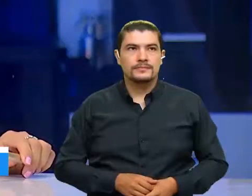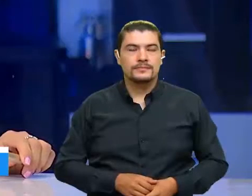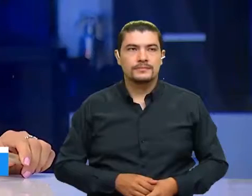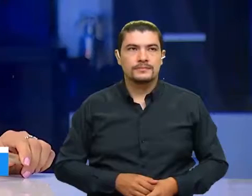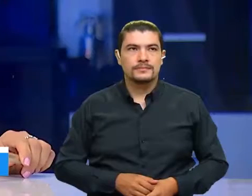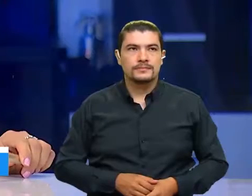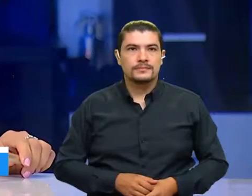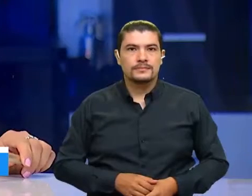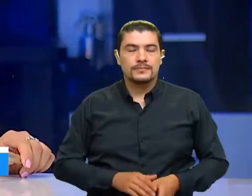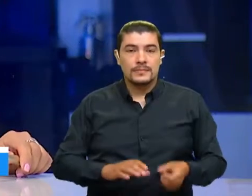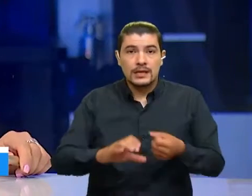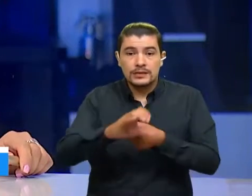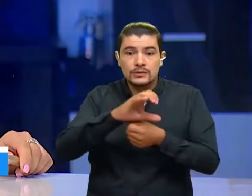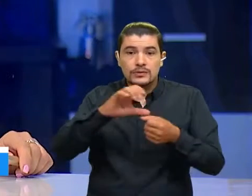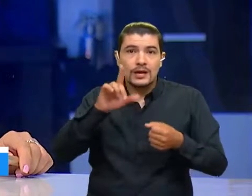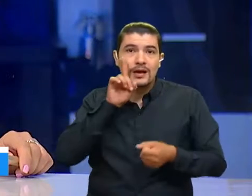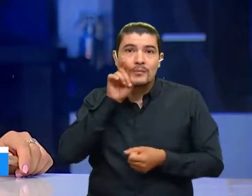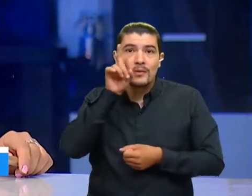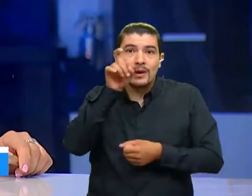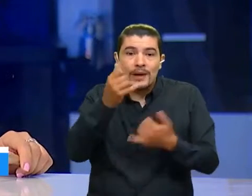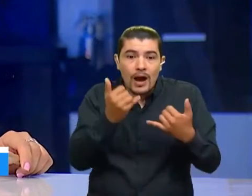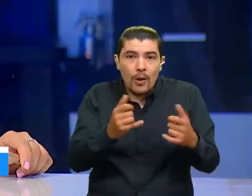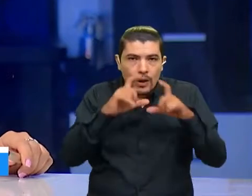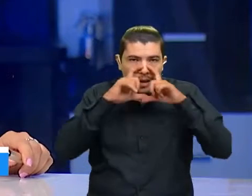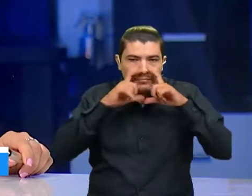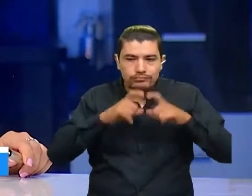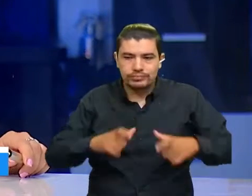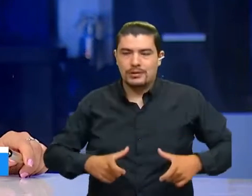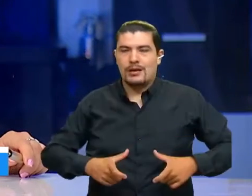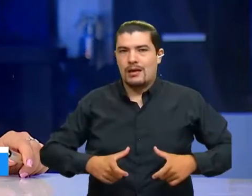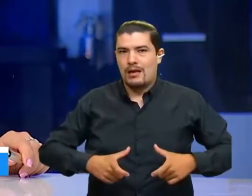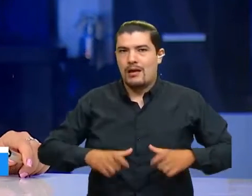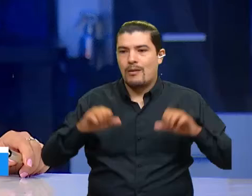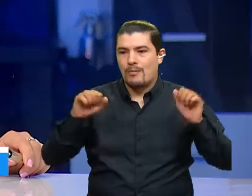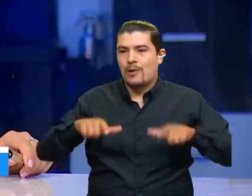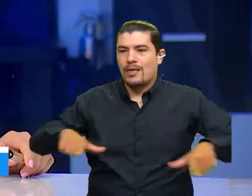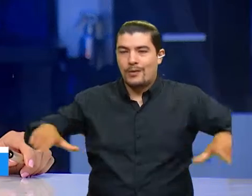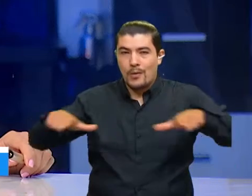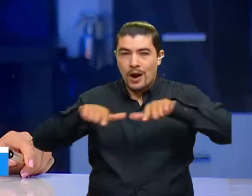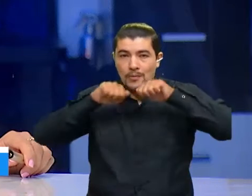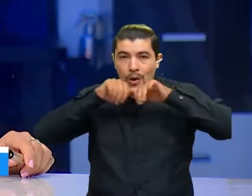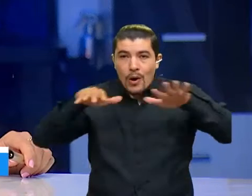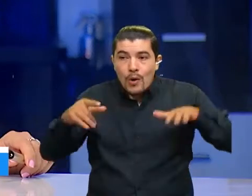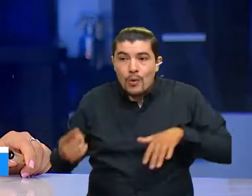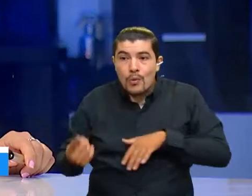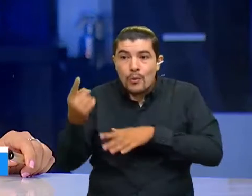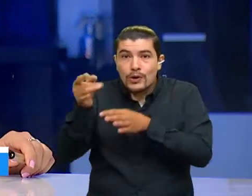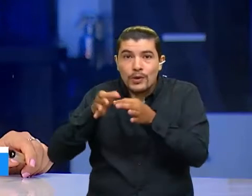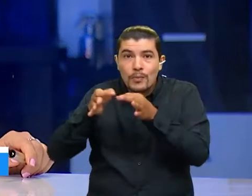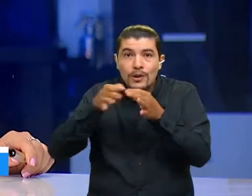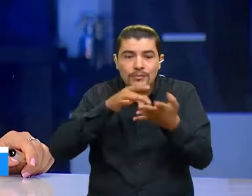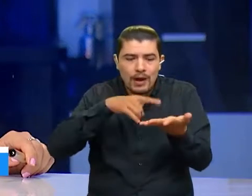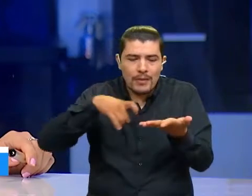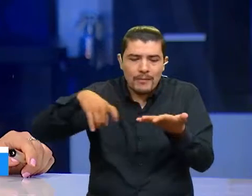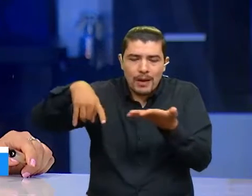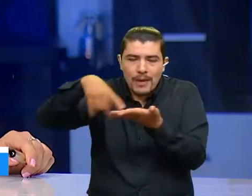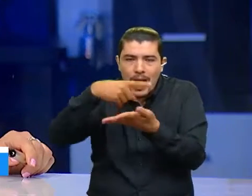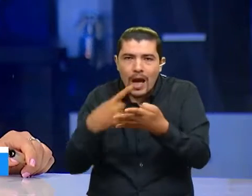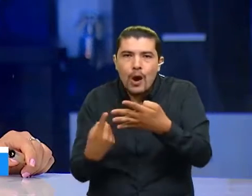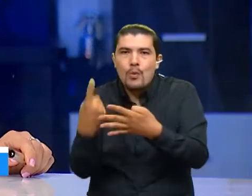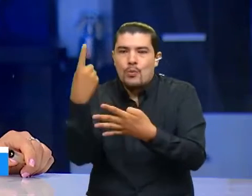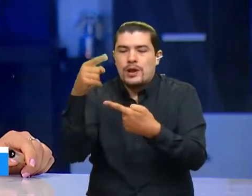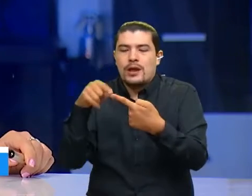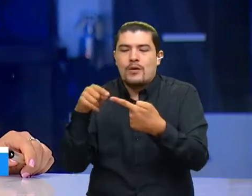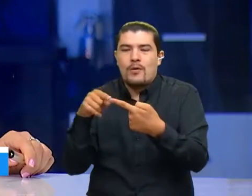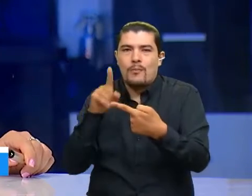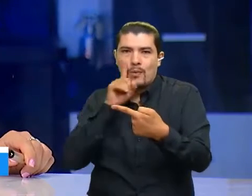Pues desde hoy Bucaramanga se libera del tapabocas en espacios abiertos. Recordemos que es el único municipio del área metropolitana donde se